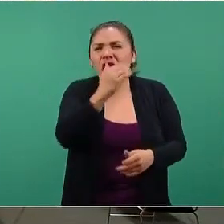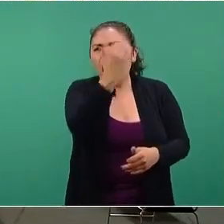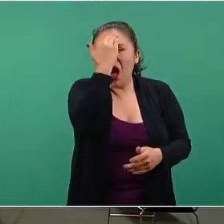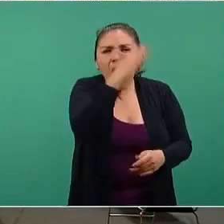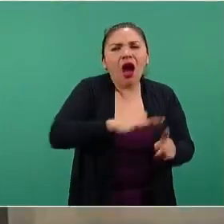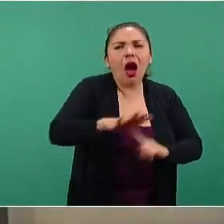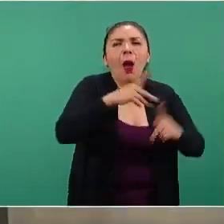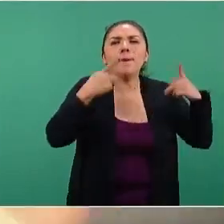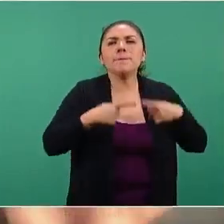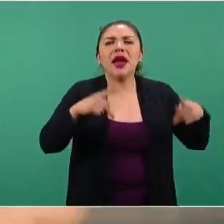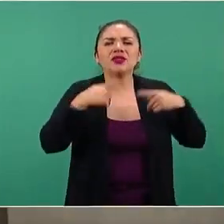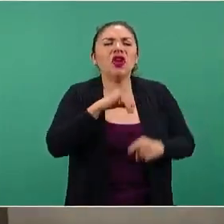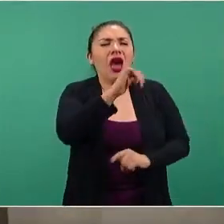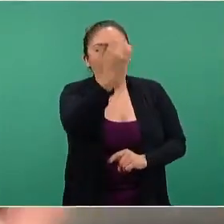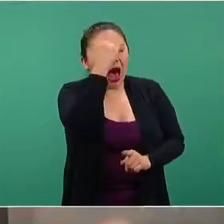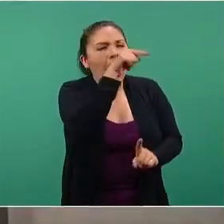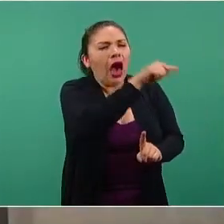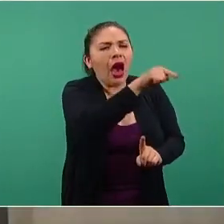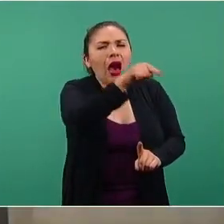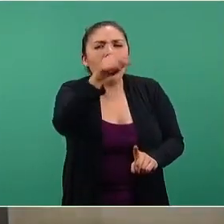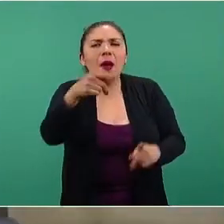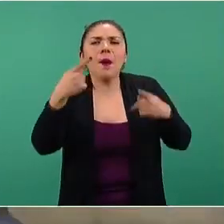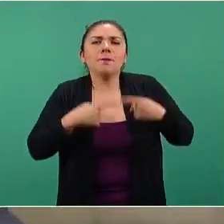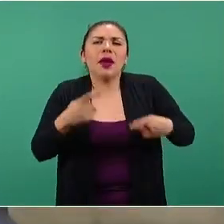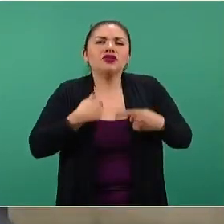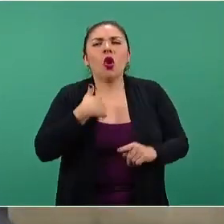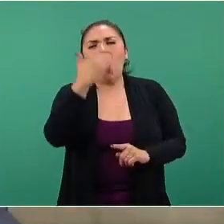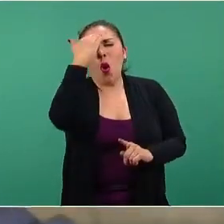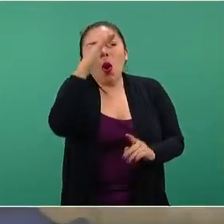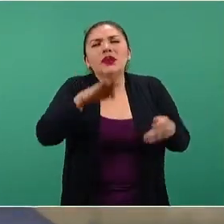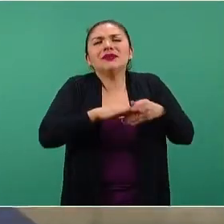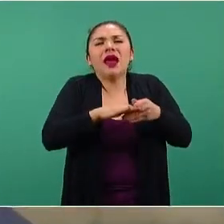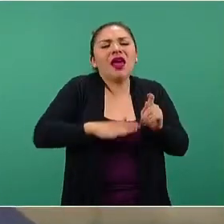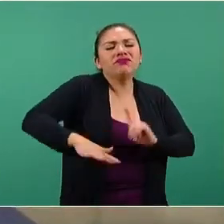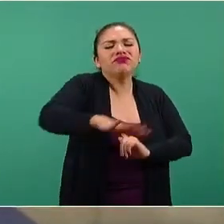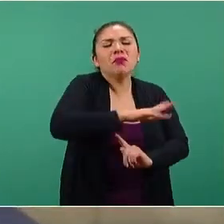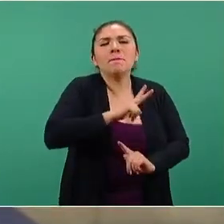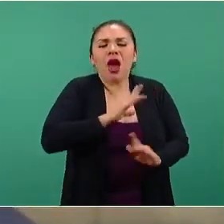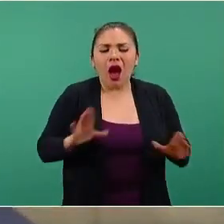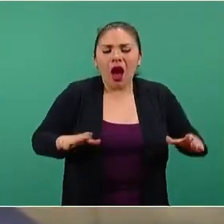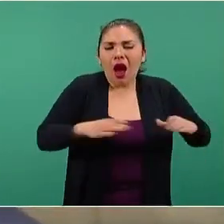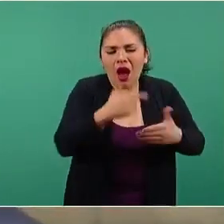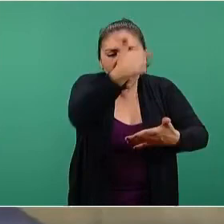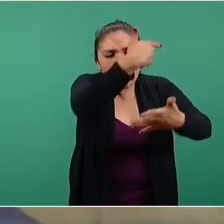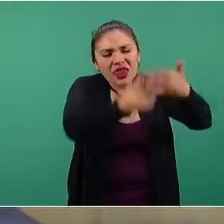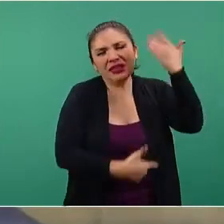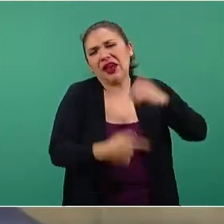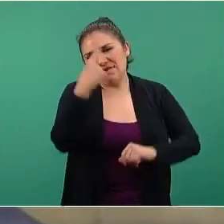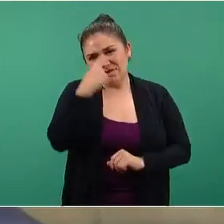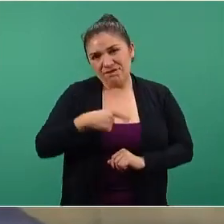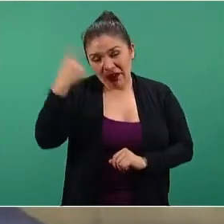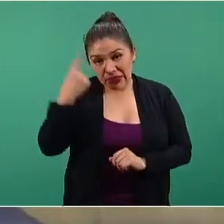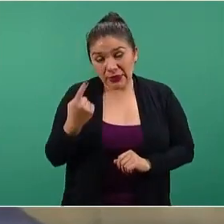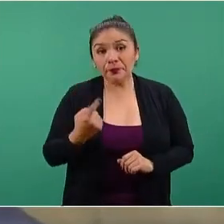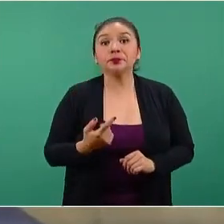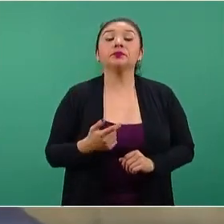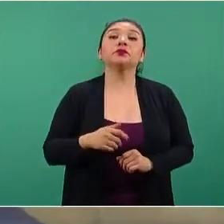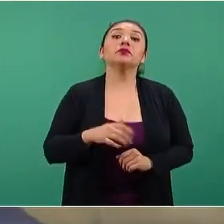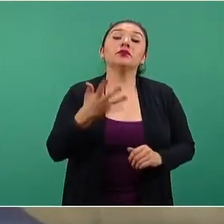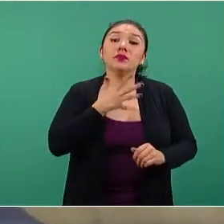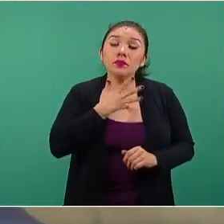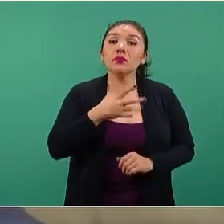la propia comunidad a las personas que forman parte de la base de datos. Hemos tenido un